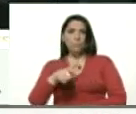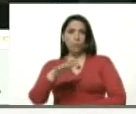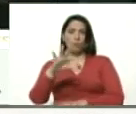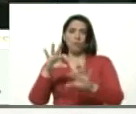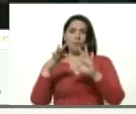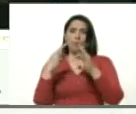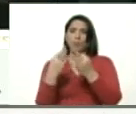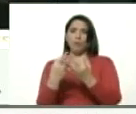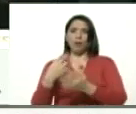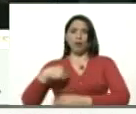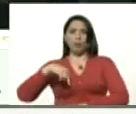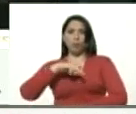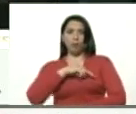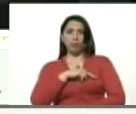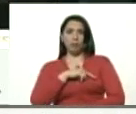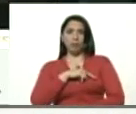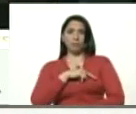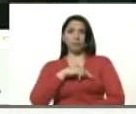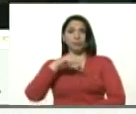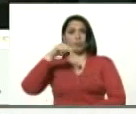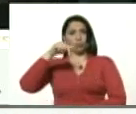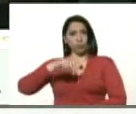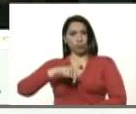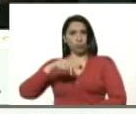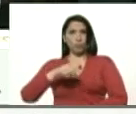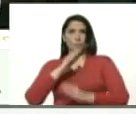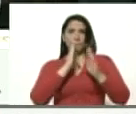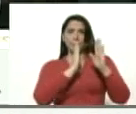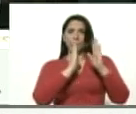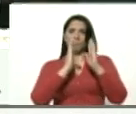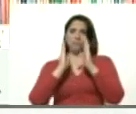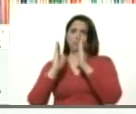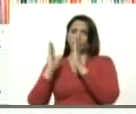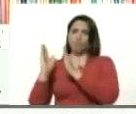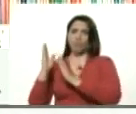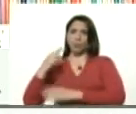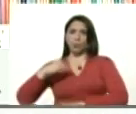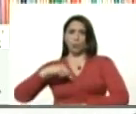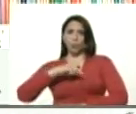familia. Por eso estoy desde la biblioteca de nuestra casa,